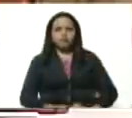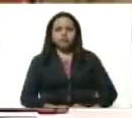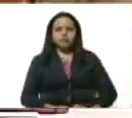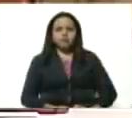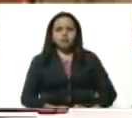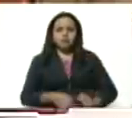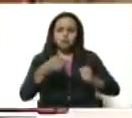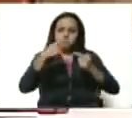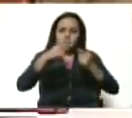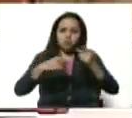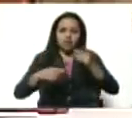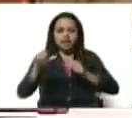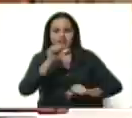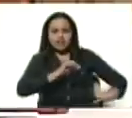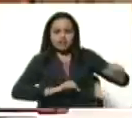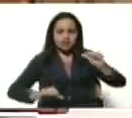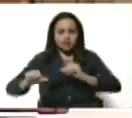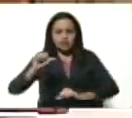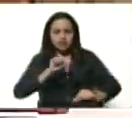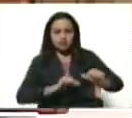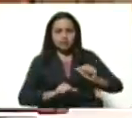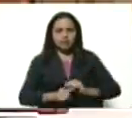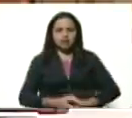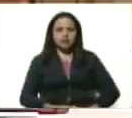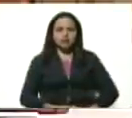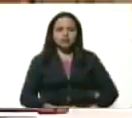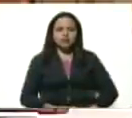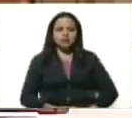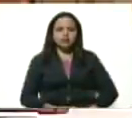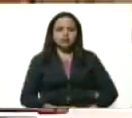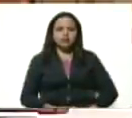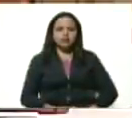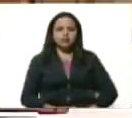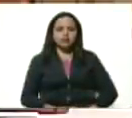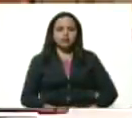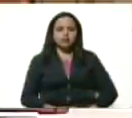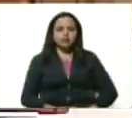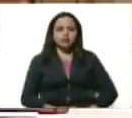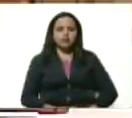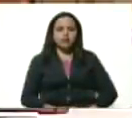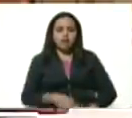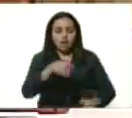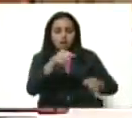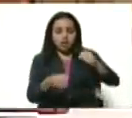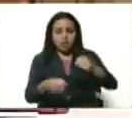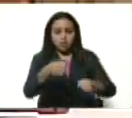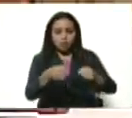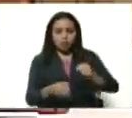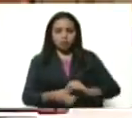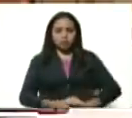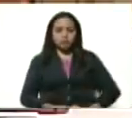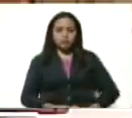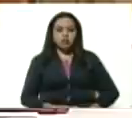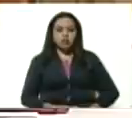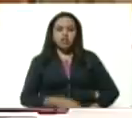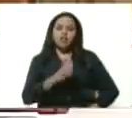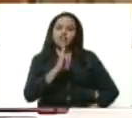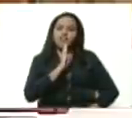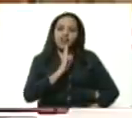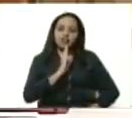materia química de materia prima química el transporte las agencias bancarias